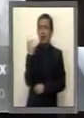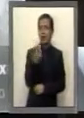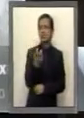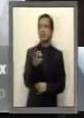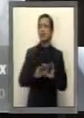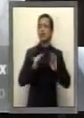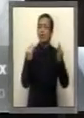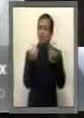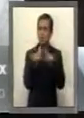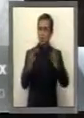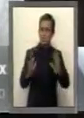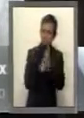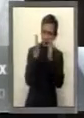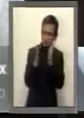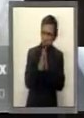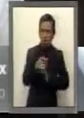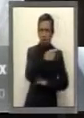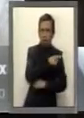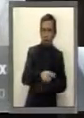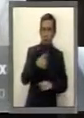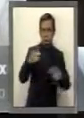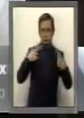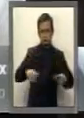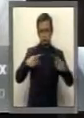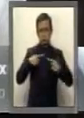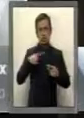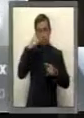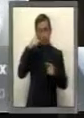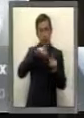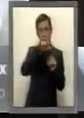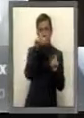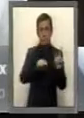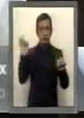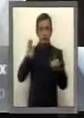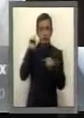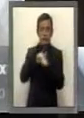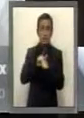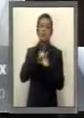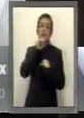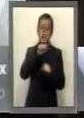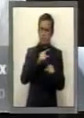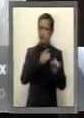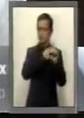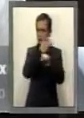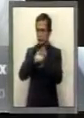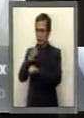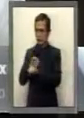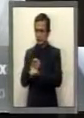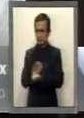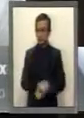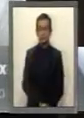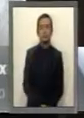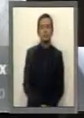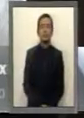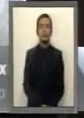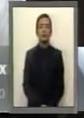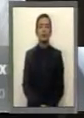de participación ciudadana en el orden federal y en menor medida en el orden estatal. Así las